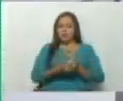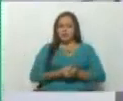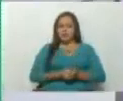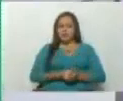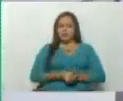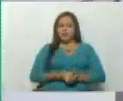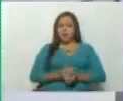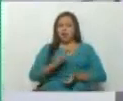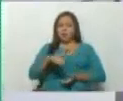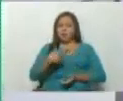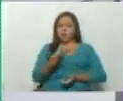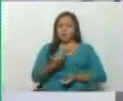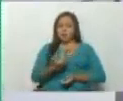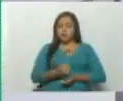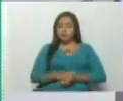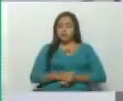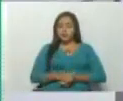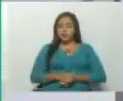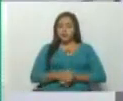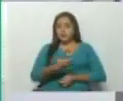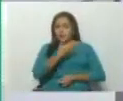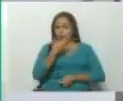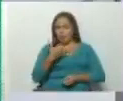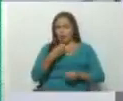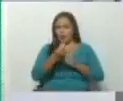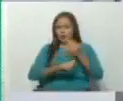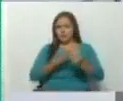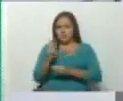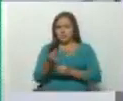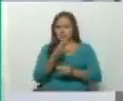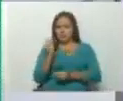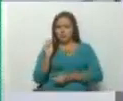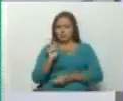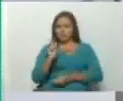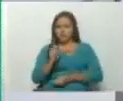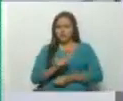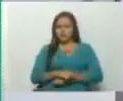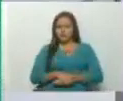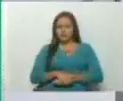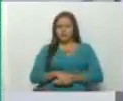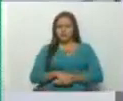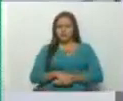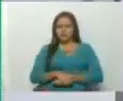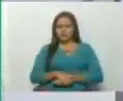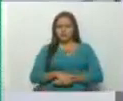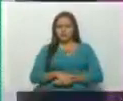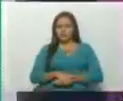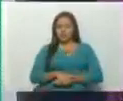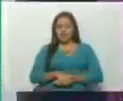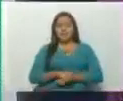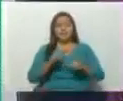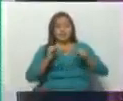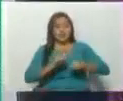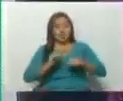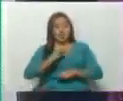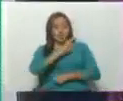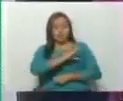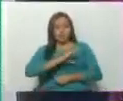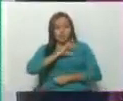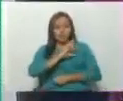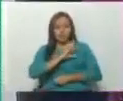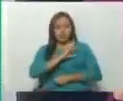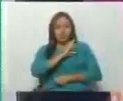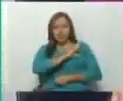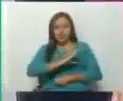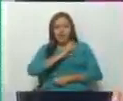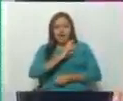poder garantizar o poder ejecutar ese segundo punto de...? Bueno, precisamente en la Comisión de Administración y Servicio